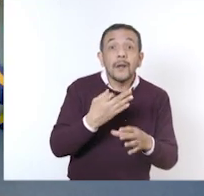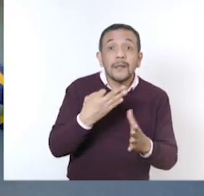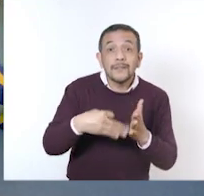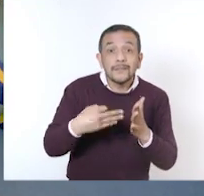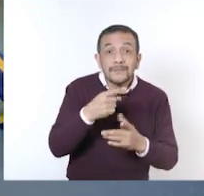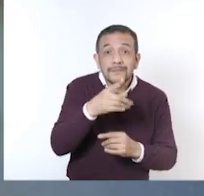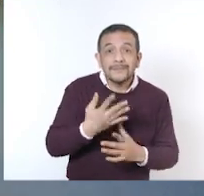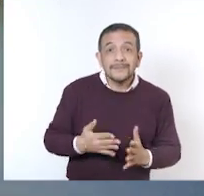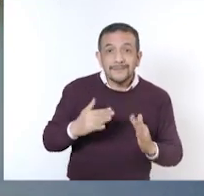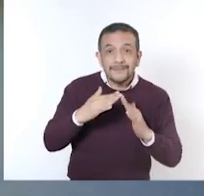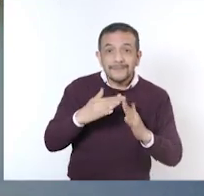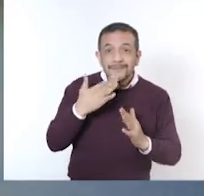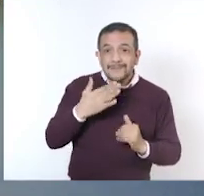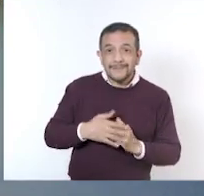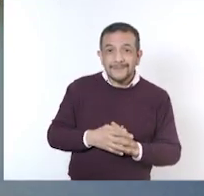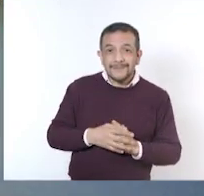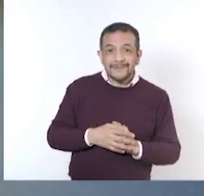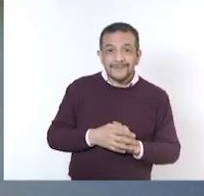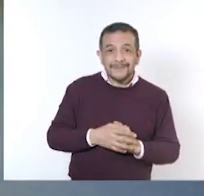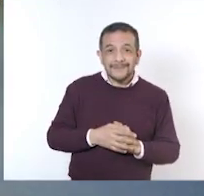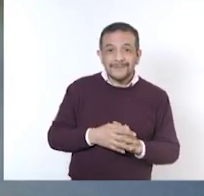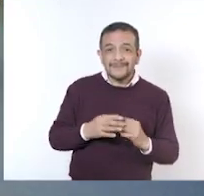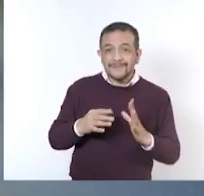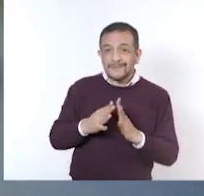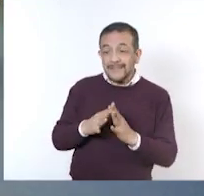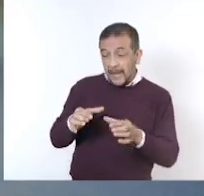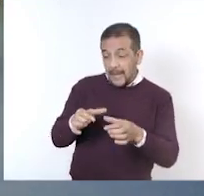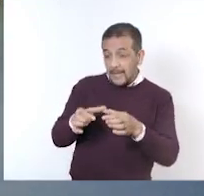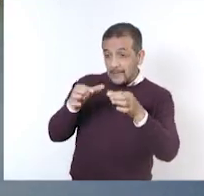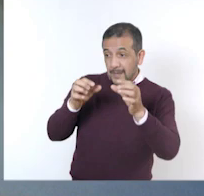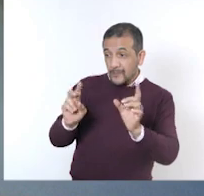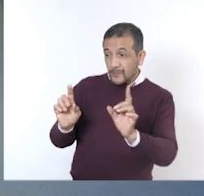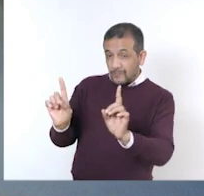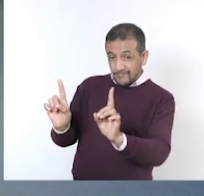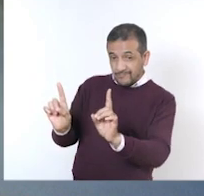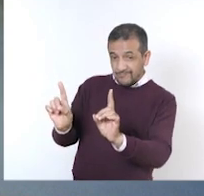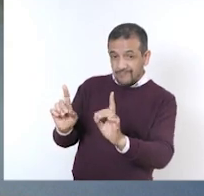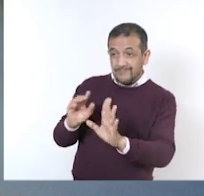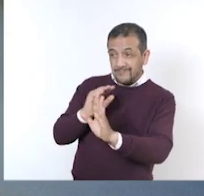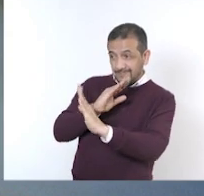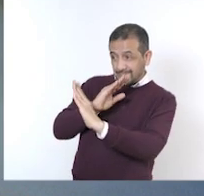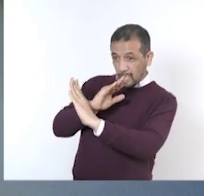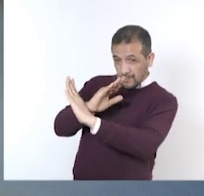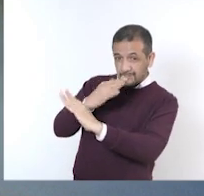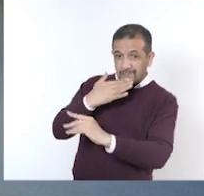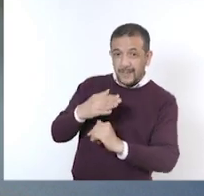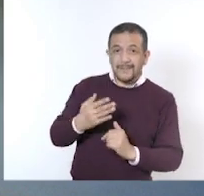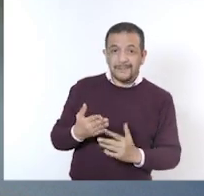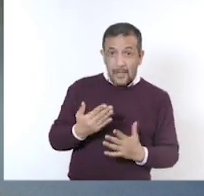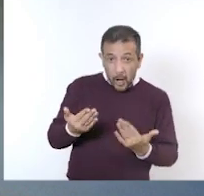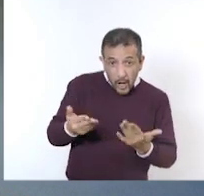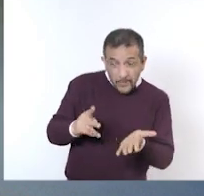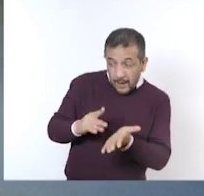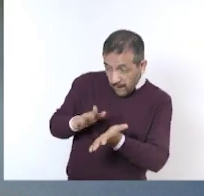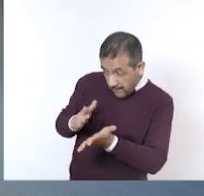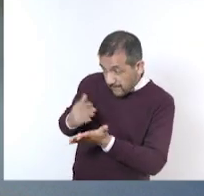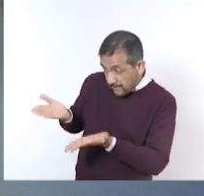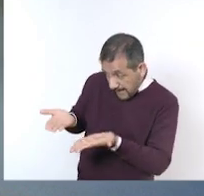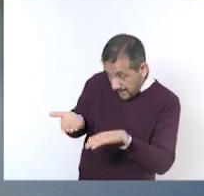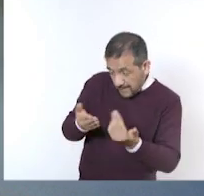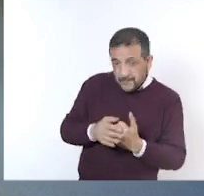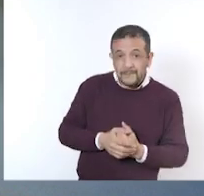a ti? ¡Ah! No, ven cómo tiene las buena defensas. Defensa. Ahí está. Cuatro. Una más, Jesús. Venga, una, la última. Venga, venga,